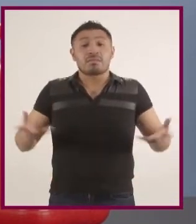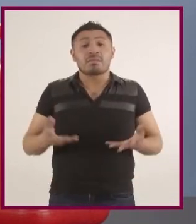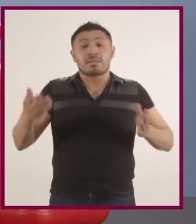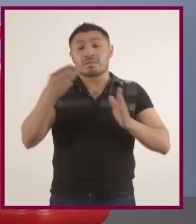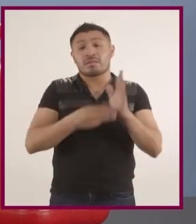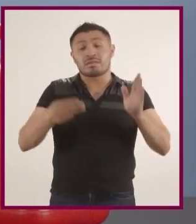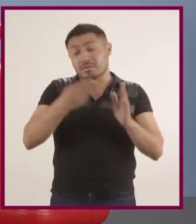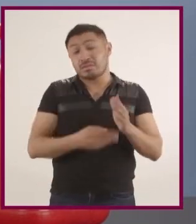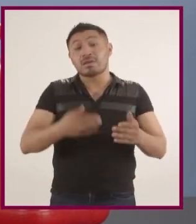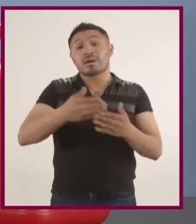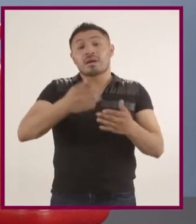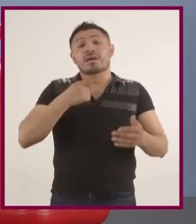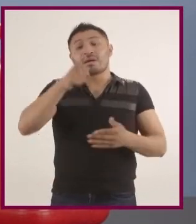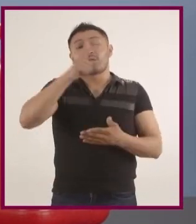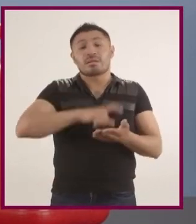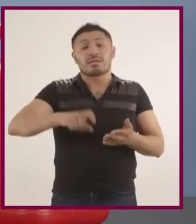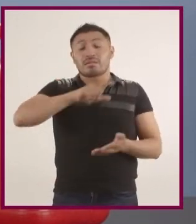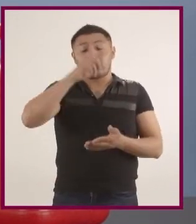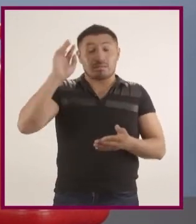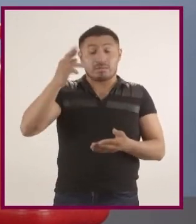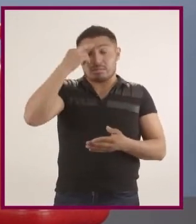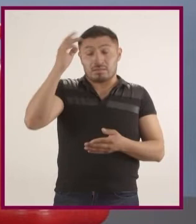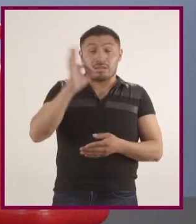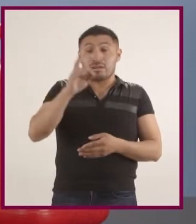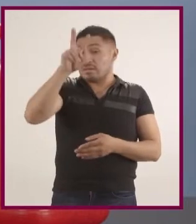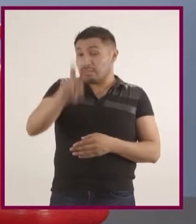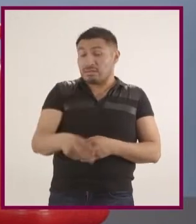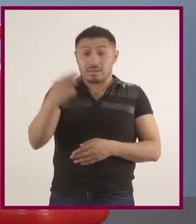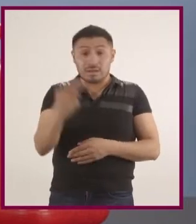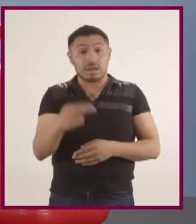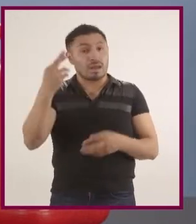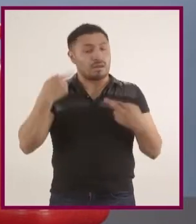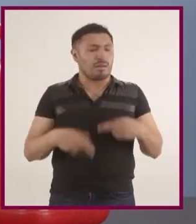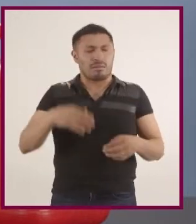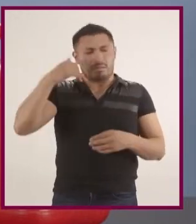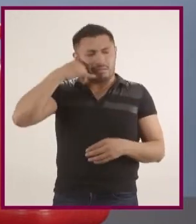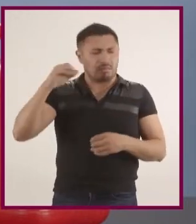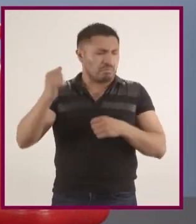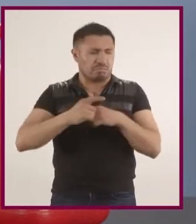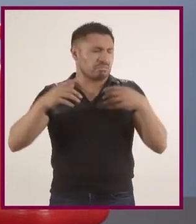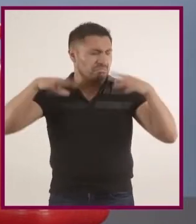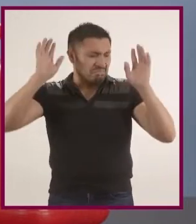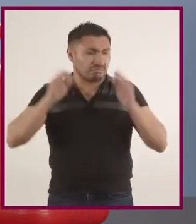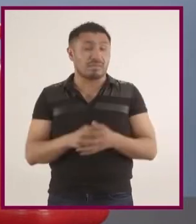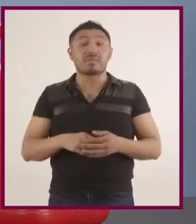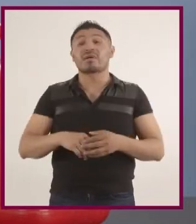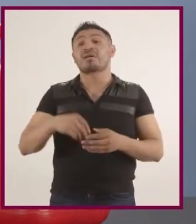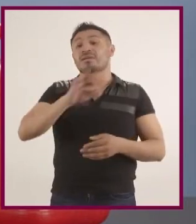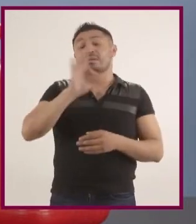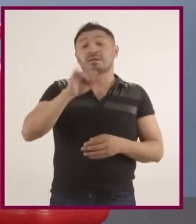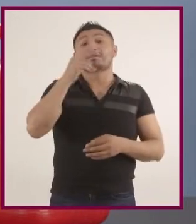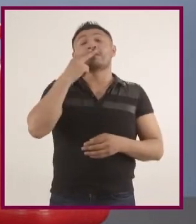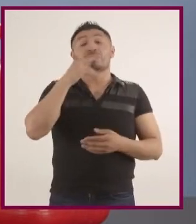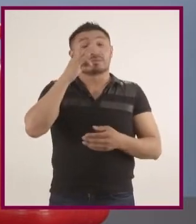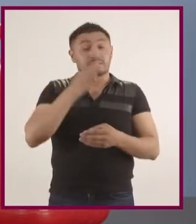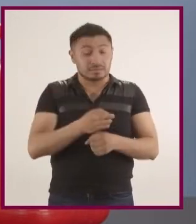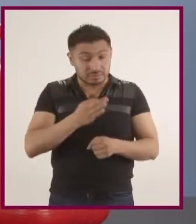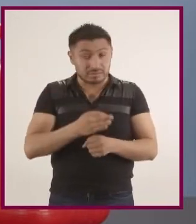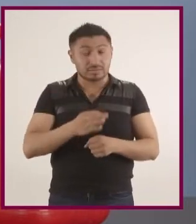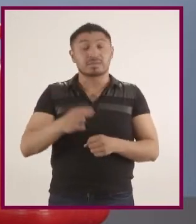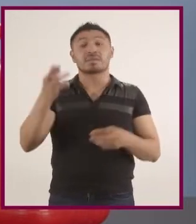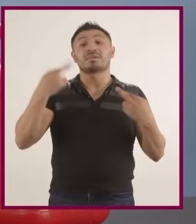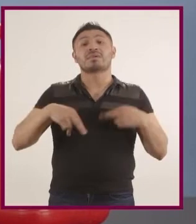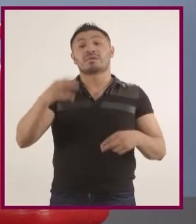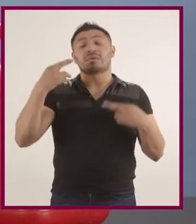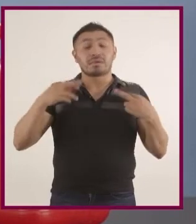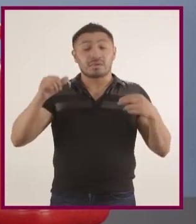deberíamos recapacitar si realmente lo necesitamos ya sea ropa celulares o lo que sea si aún funcionan con la ropa vieja se